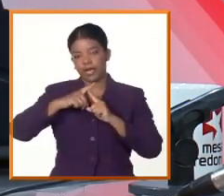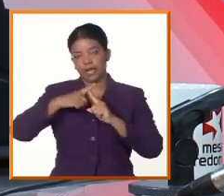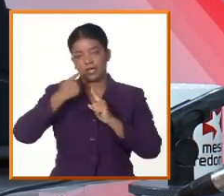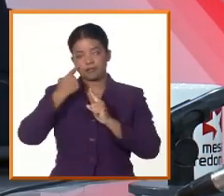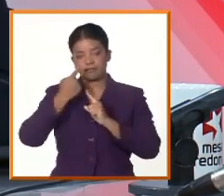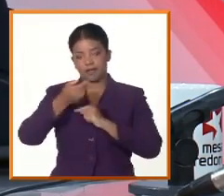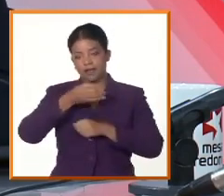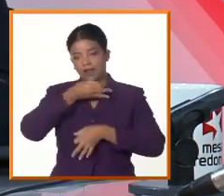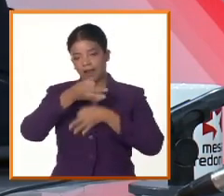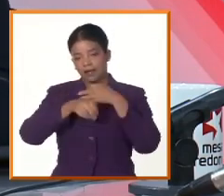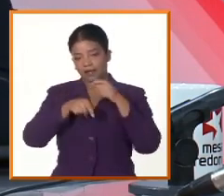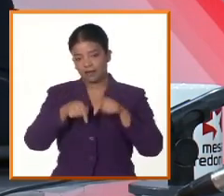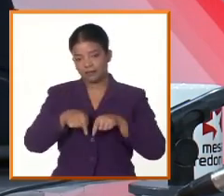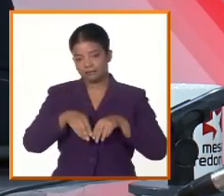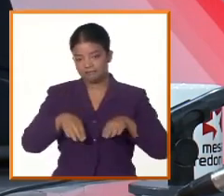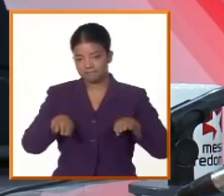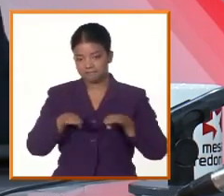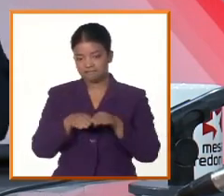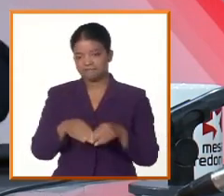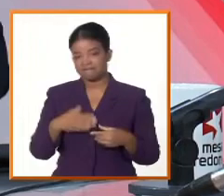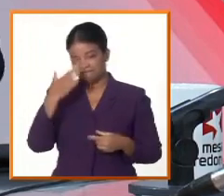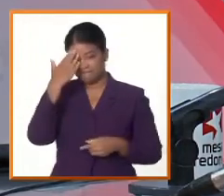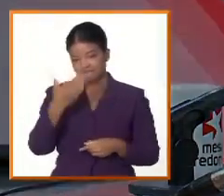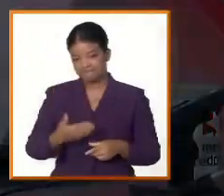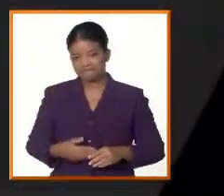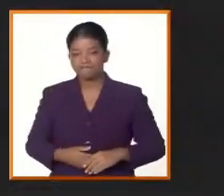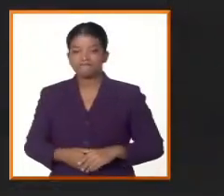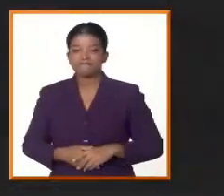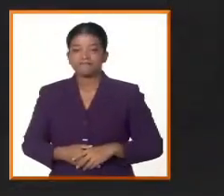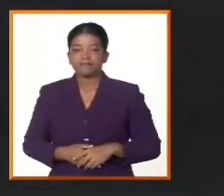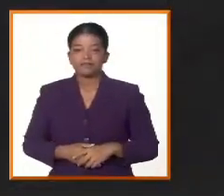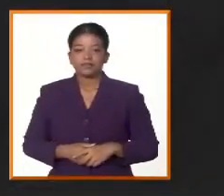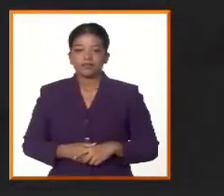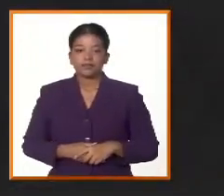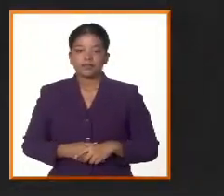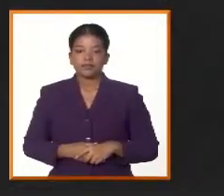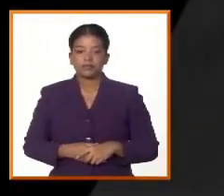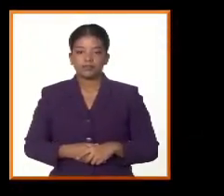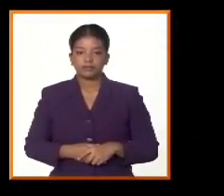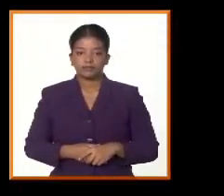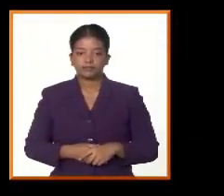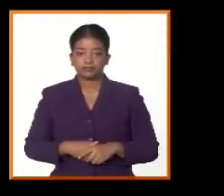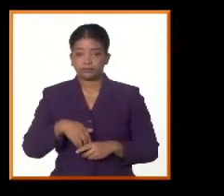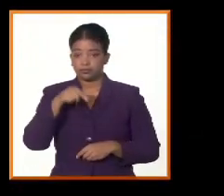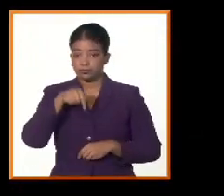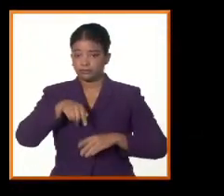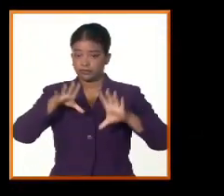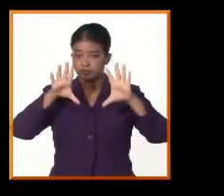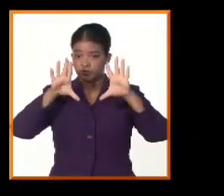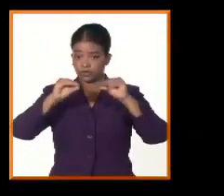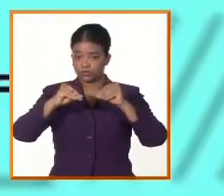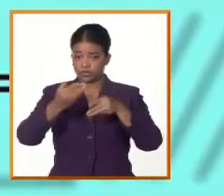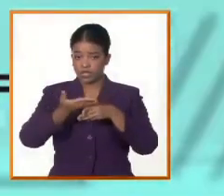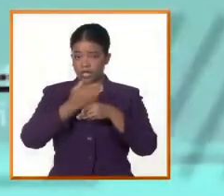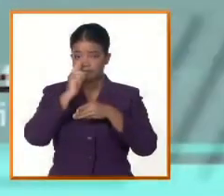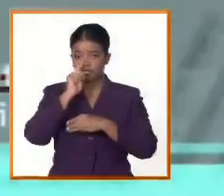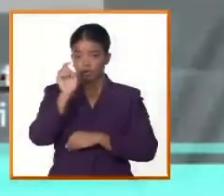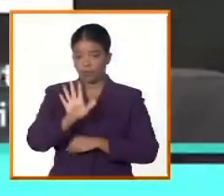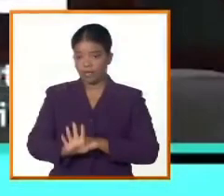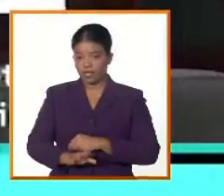en breve acá en nuestra mesa redonda Gracias esta noche antes de la novela